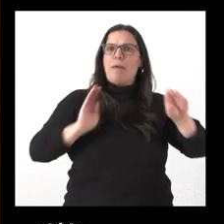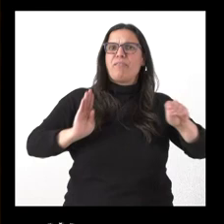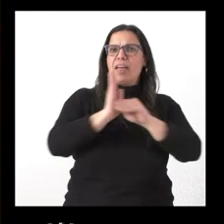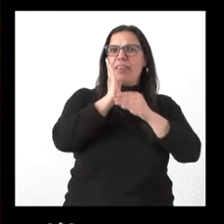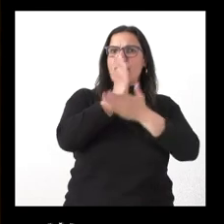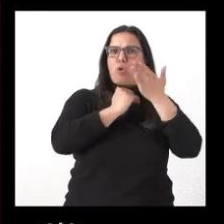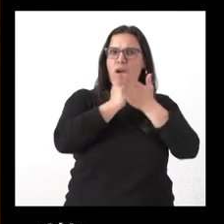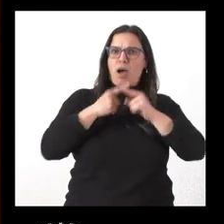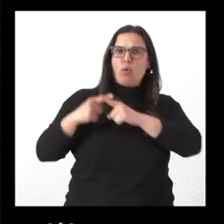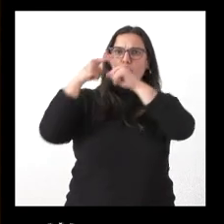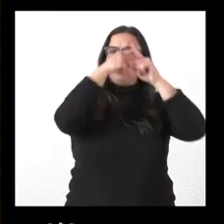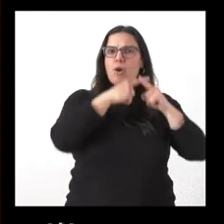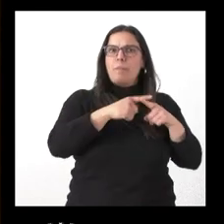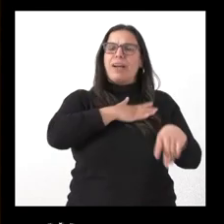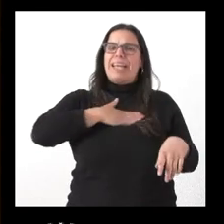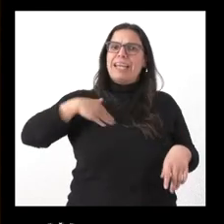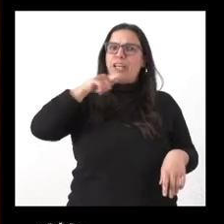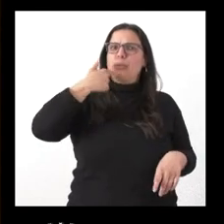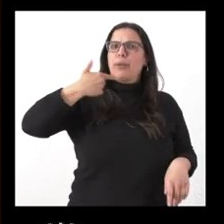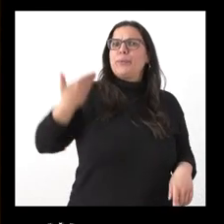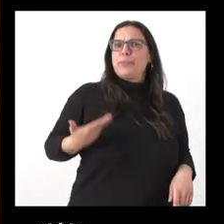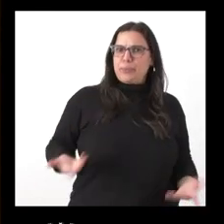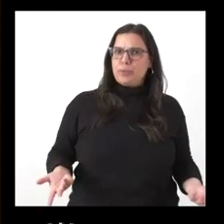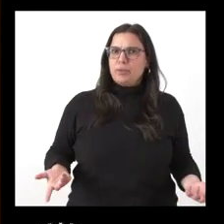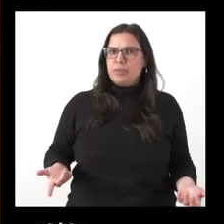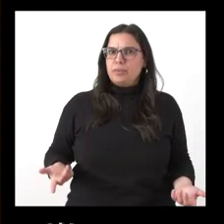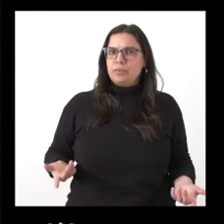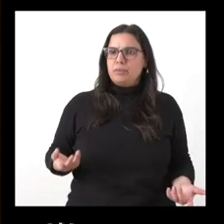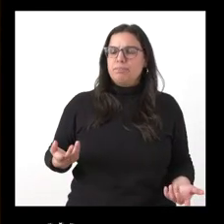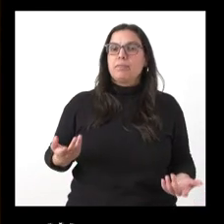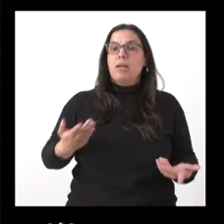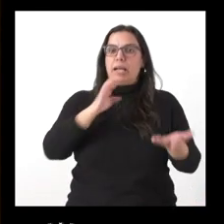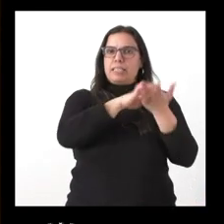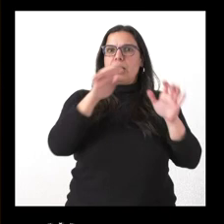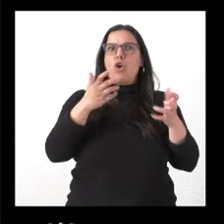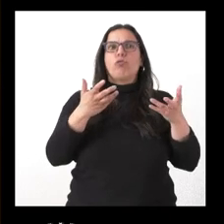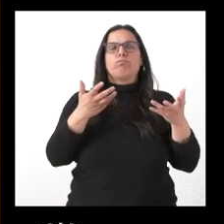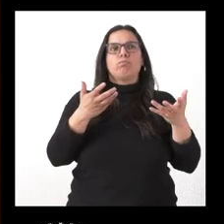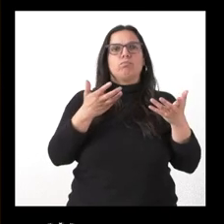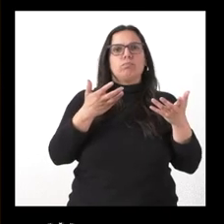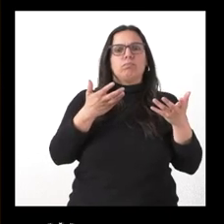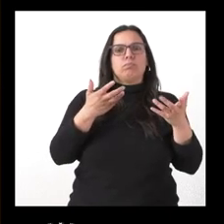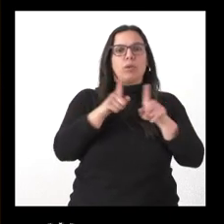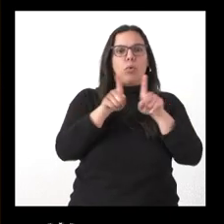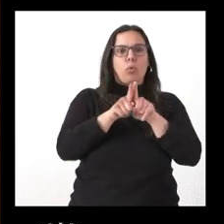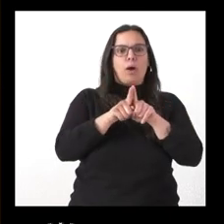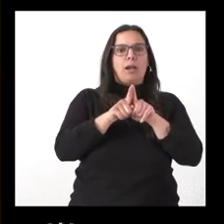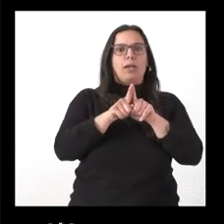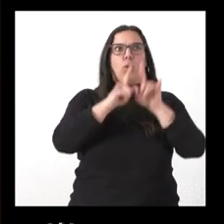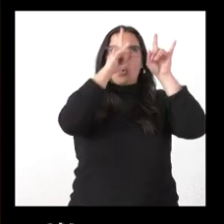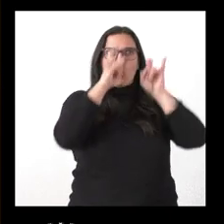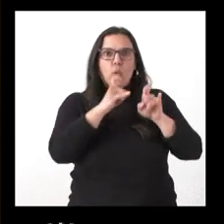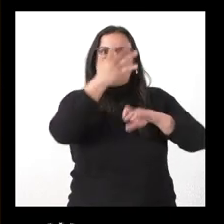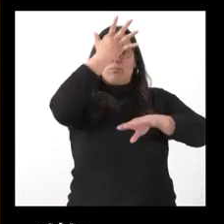se pretendía hacer valer esto es decir Castilla y león hace una aportación importante a efectos de captación de CO2